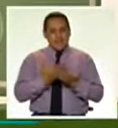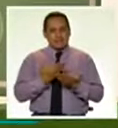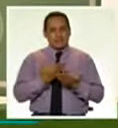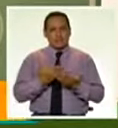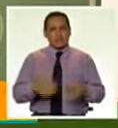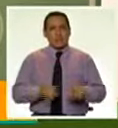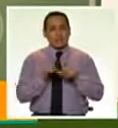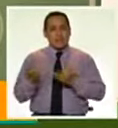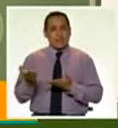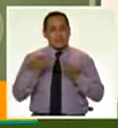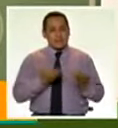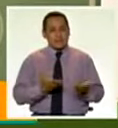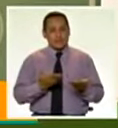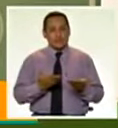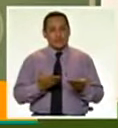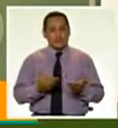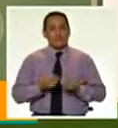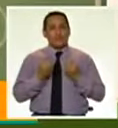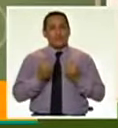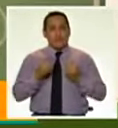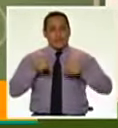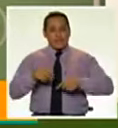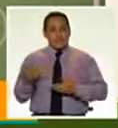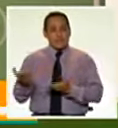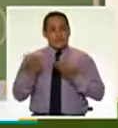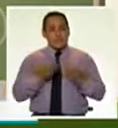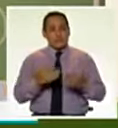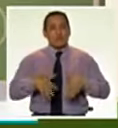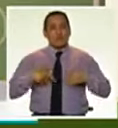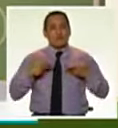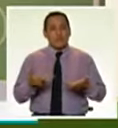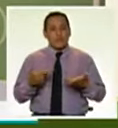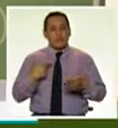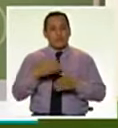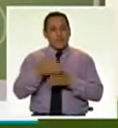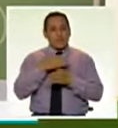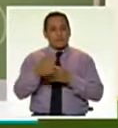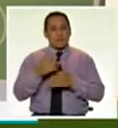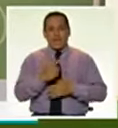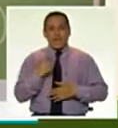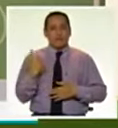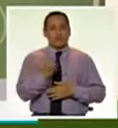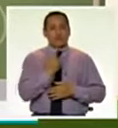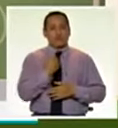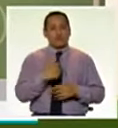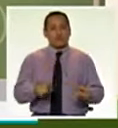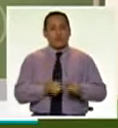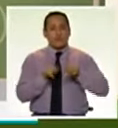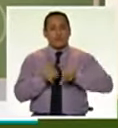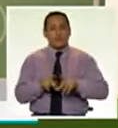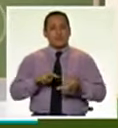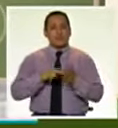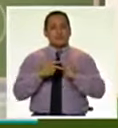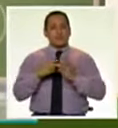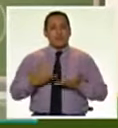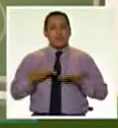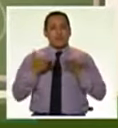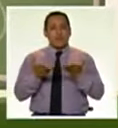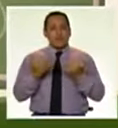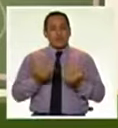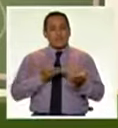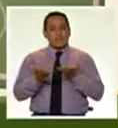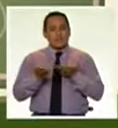la invitación porque en esta invitación podemos participar a todos de lo que estamos ofreciendo,